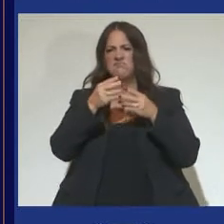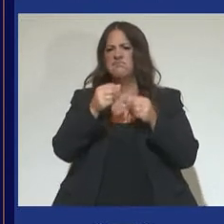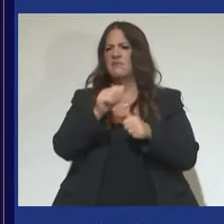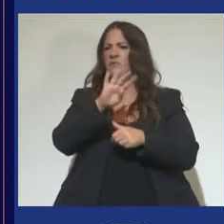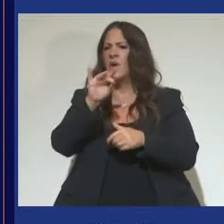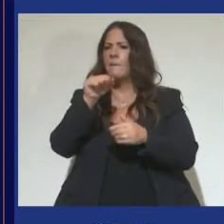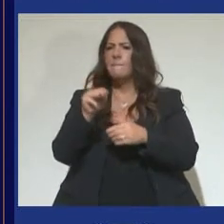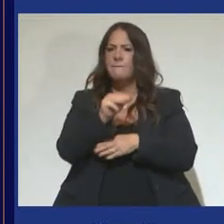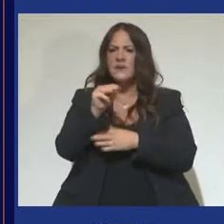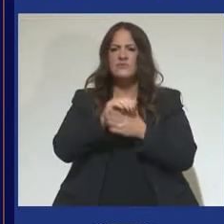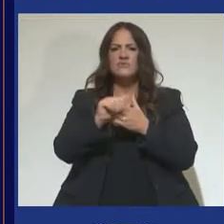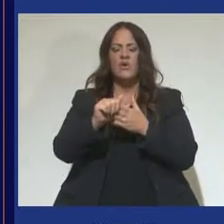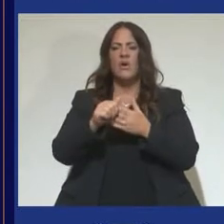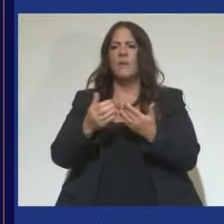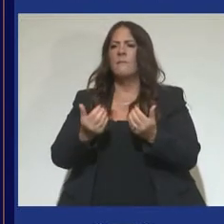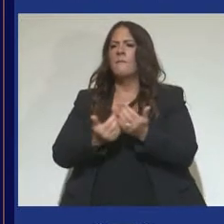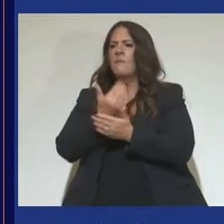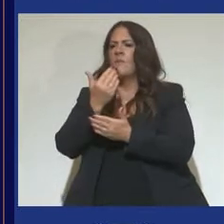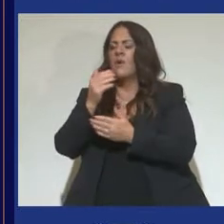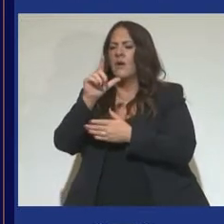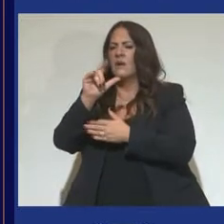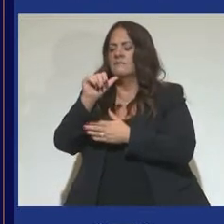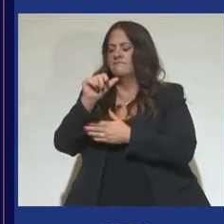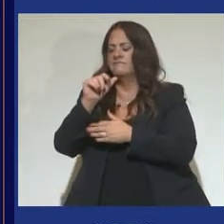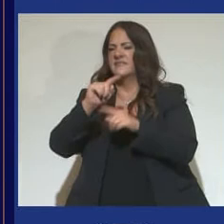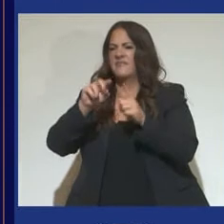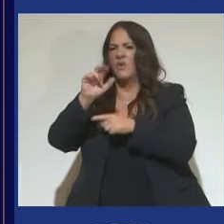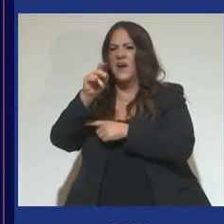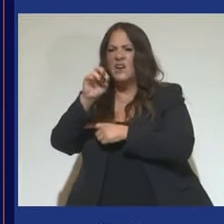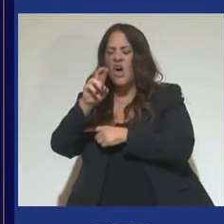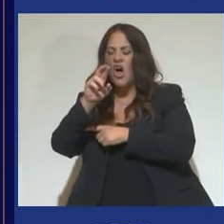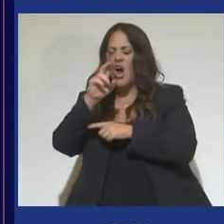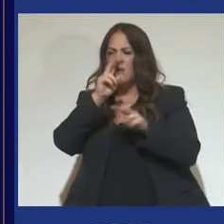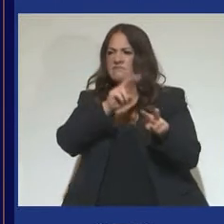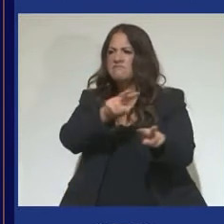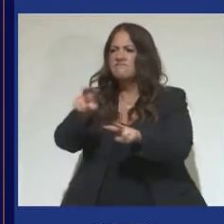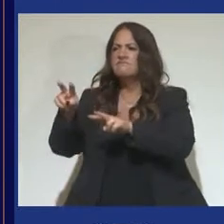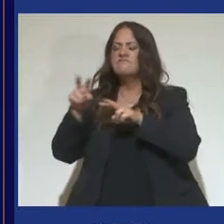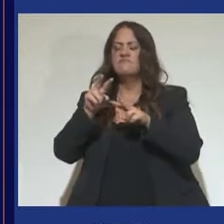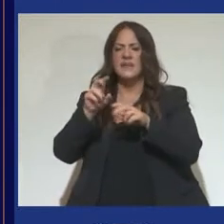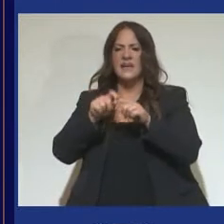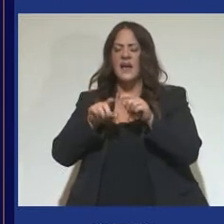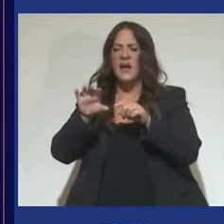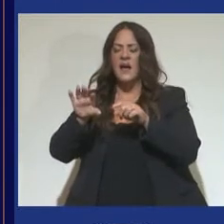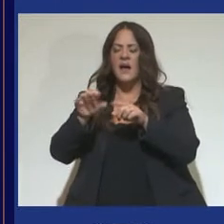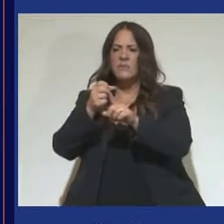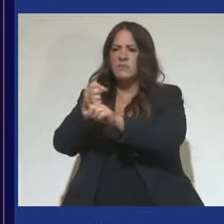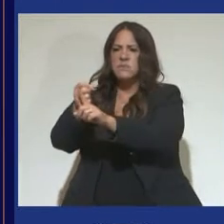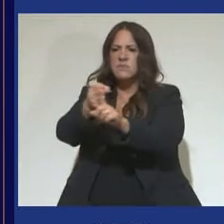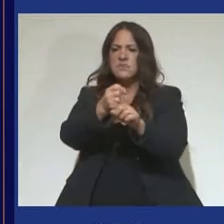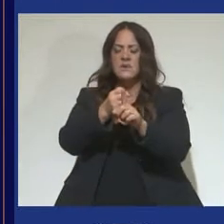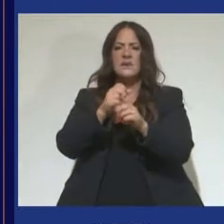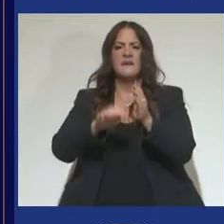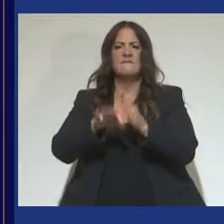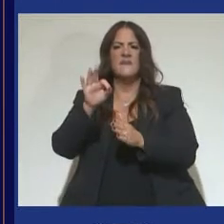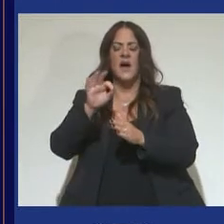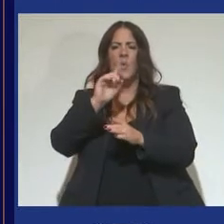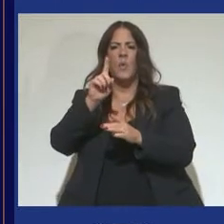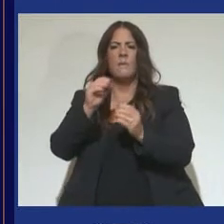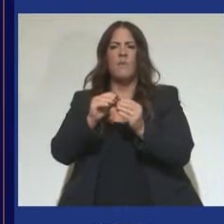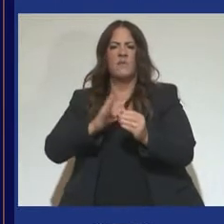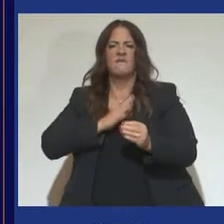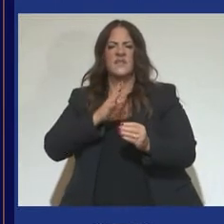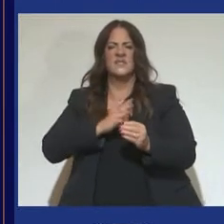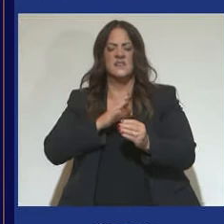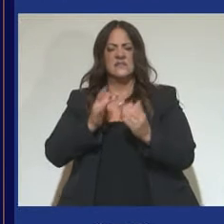48 millones para eso el nuevo líder también es para su investigación y para hacer